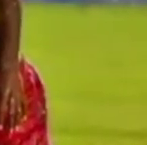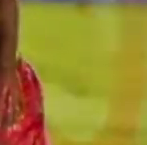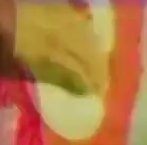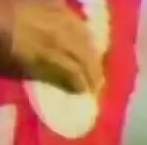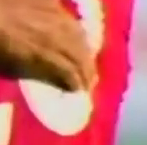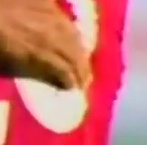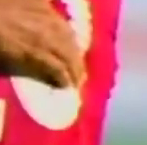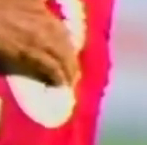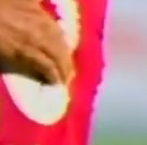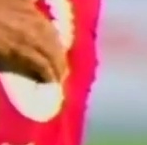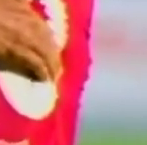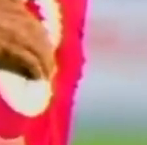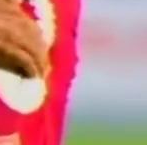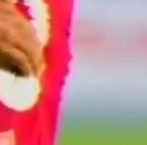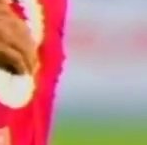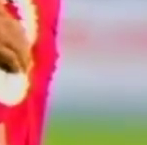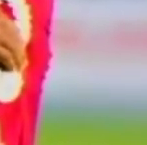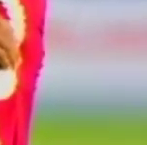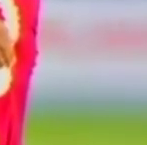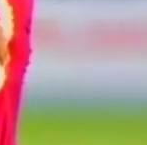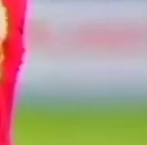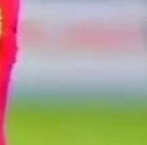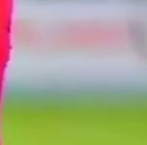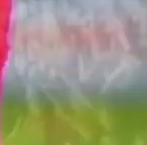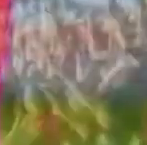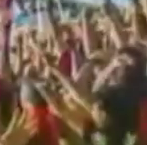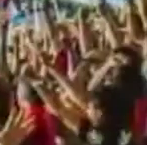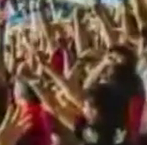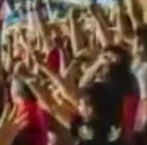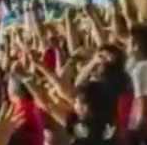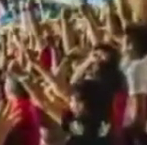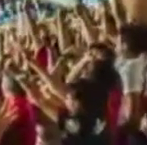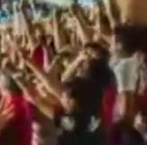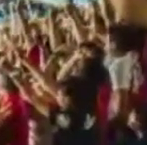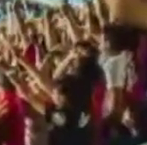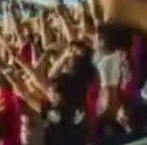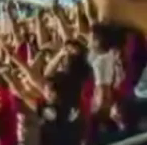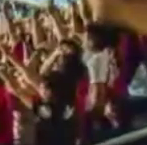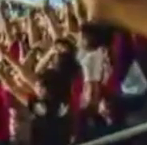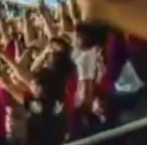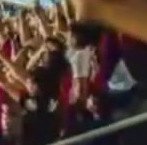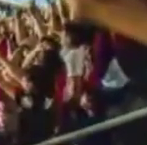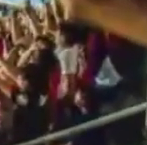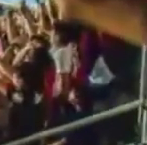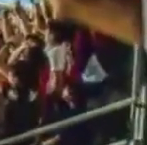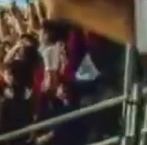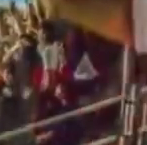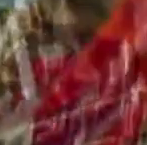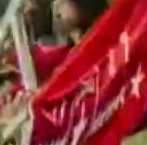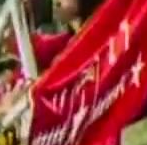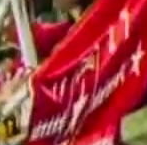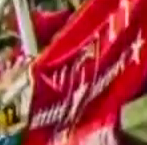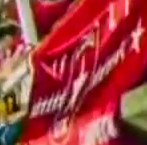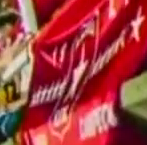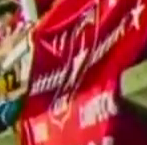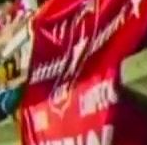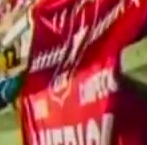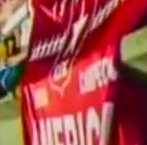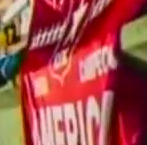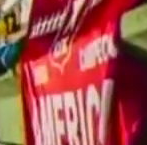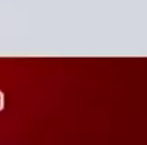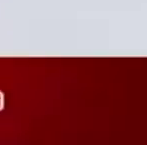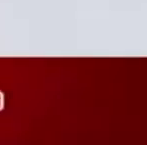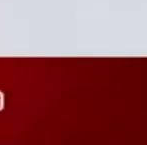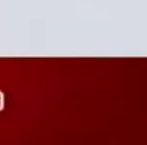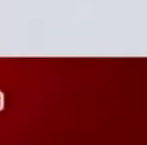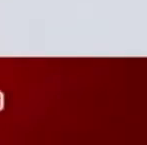Llenar las tribunas en Bogotá y Tuluá. Los Escarlatas vuelven a su hogar. Este lunes 26 de agosto,